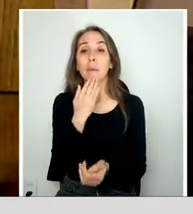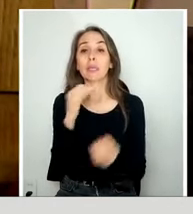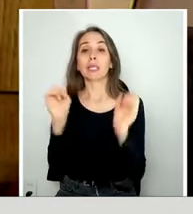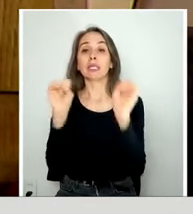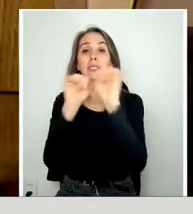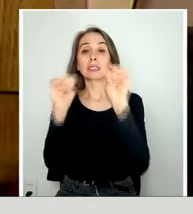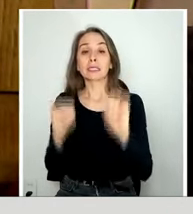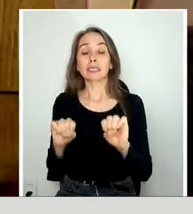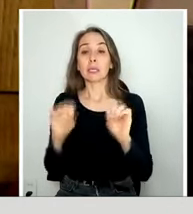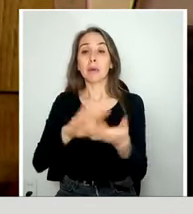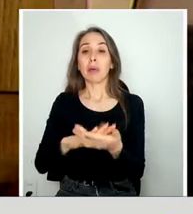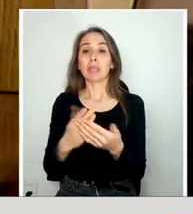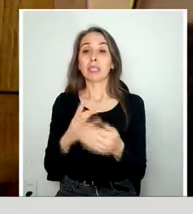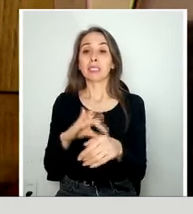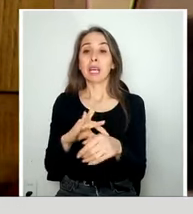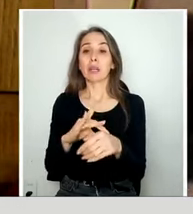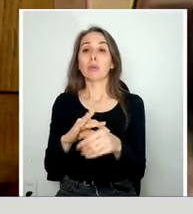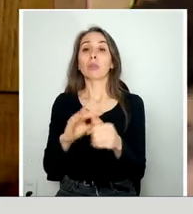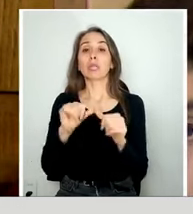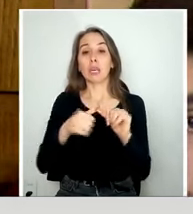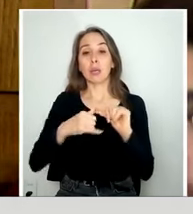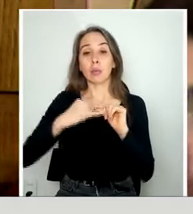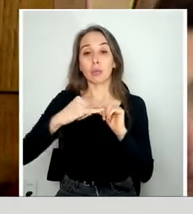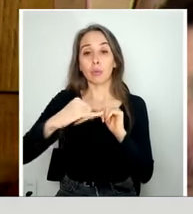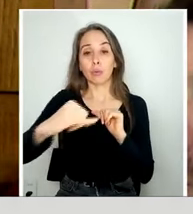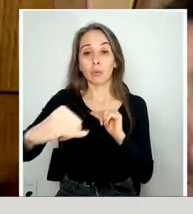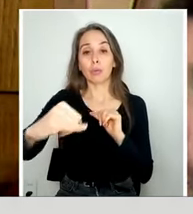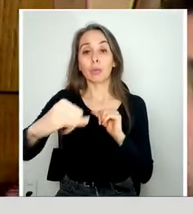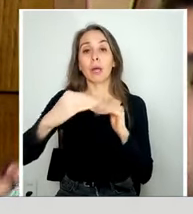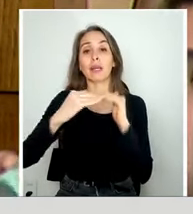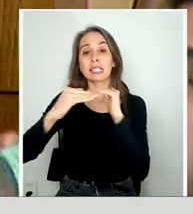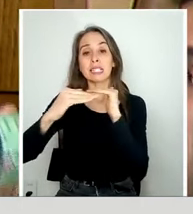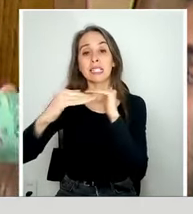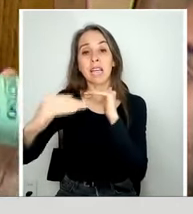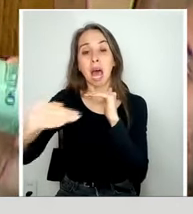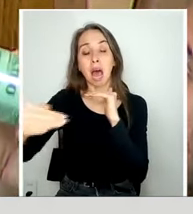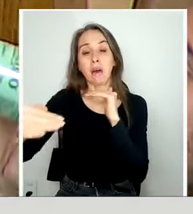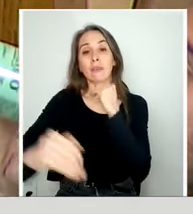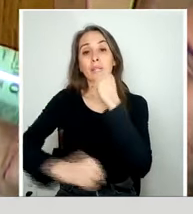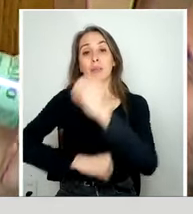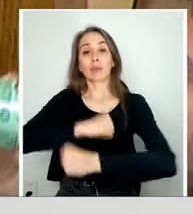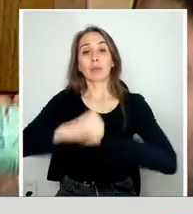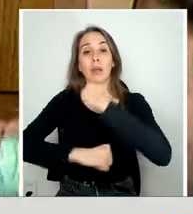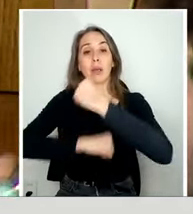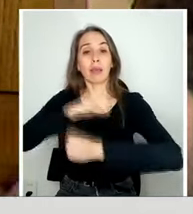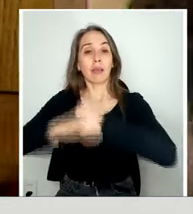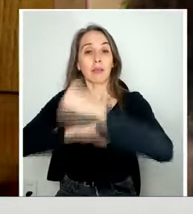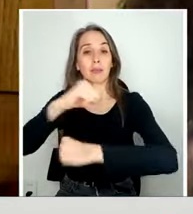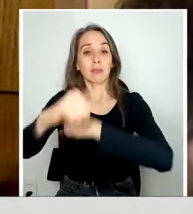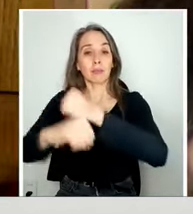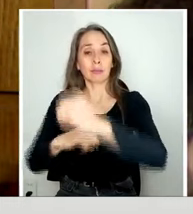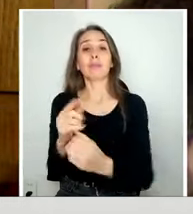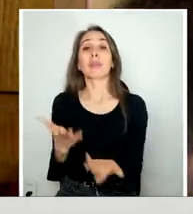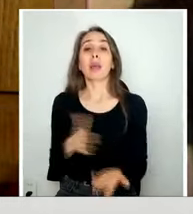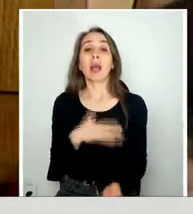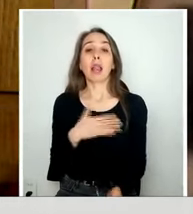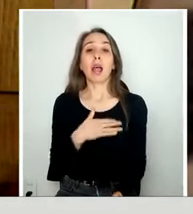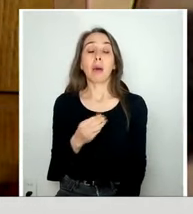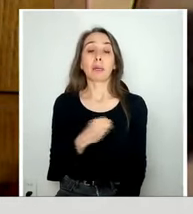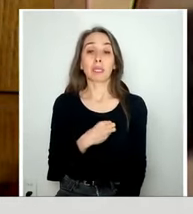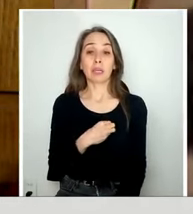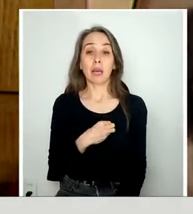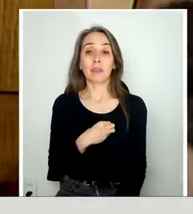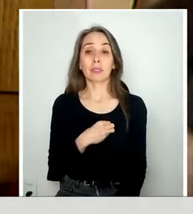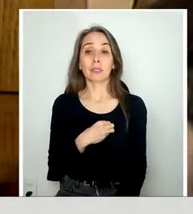mucho más sustentable y estable en el tiempo Lamentablemente sin capacidad